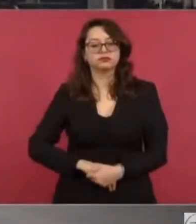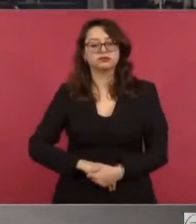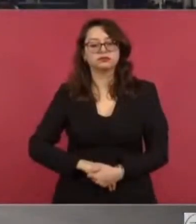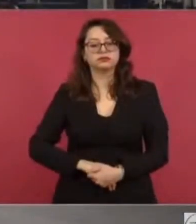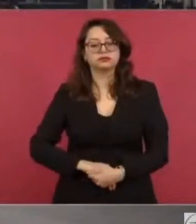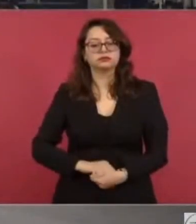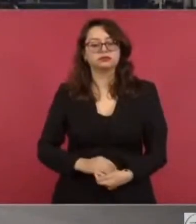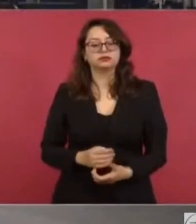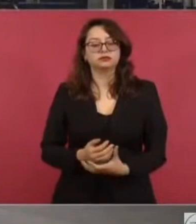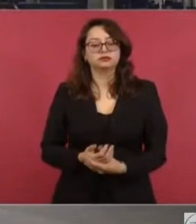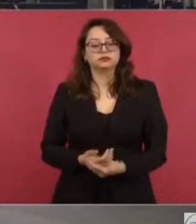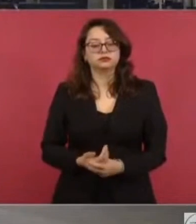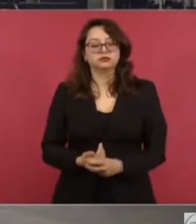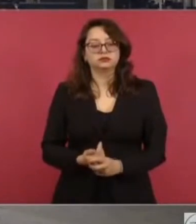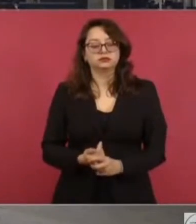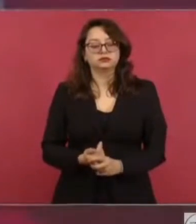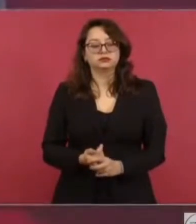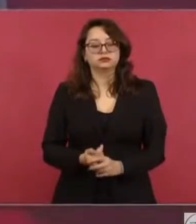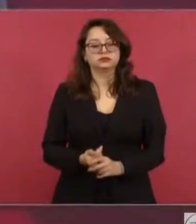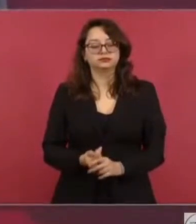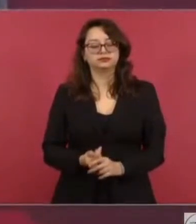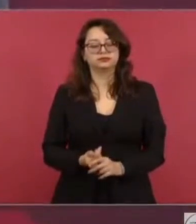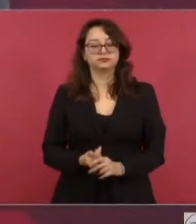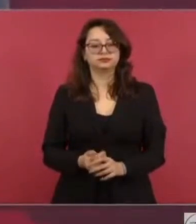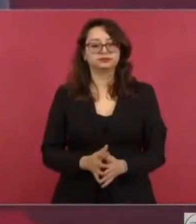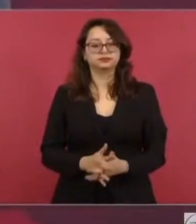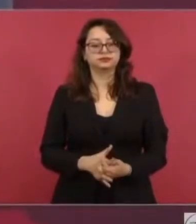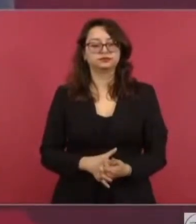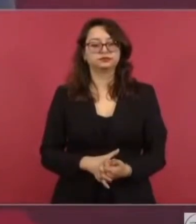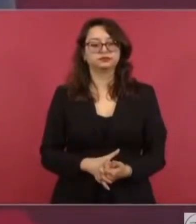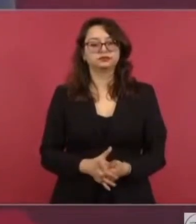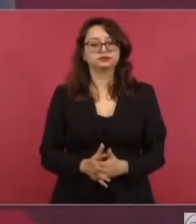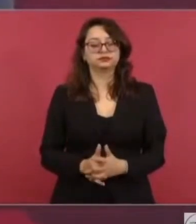saben que se modificó